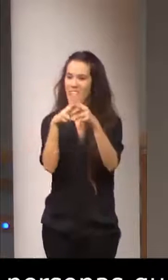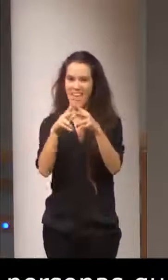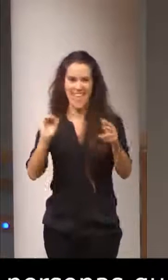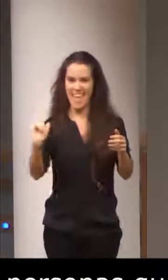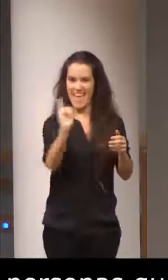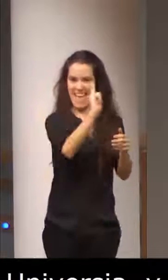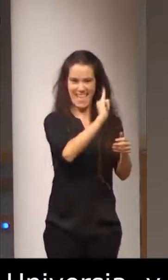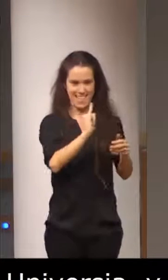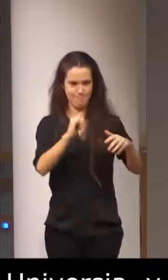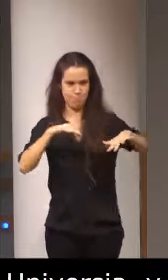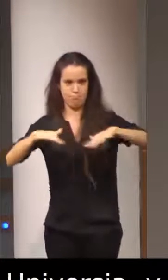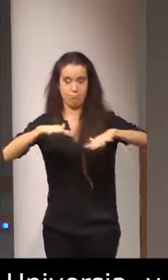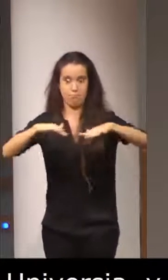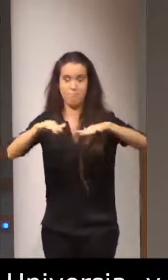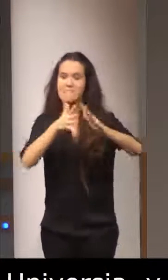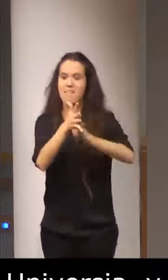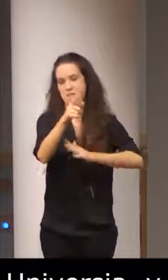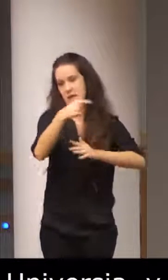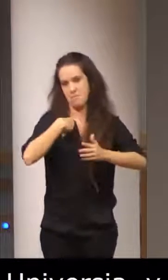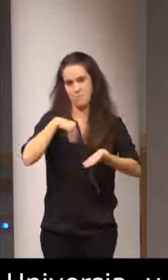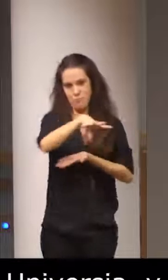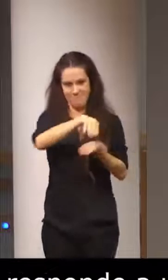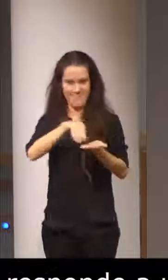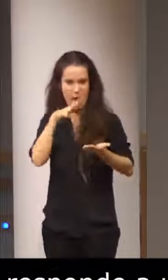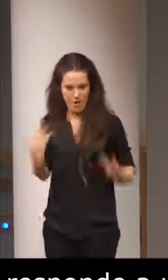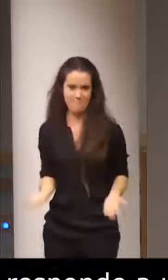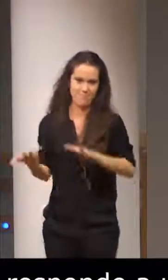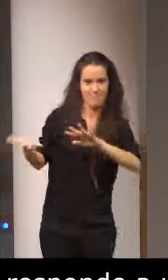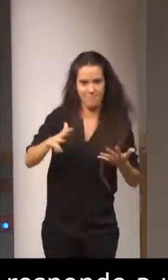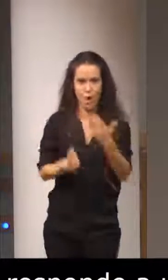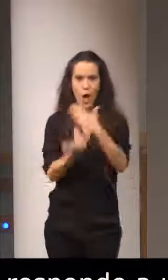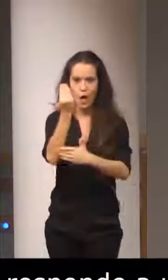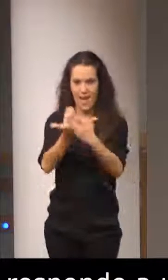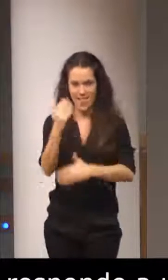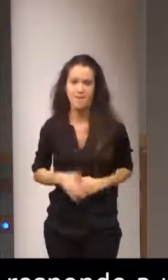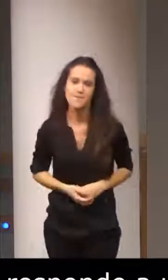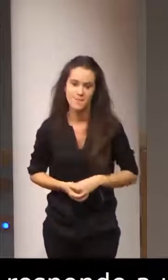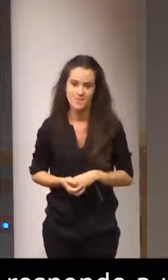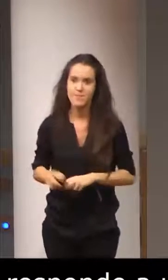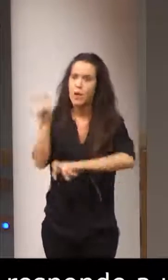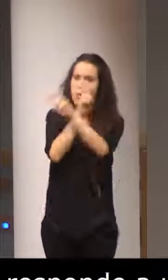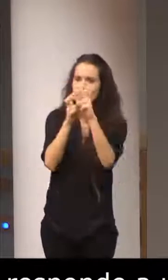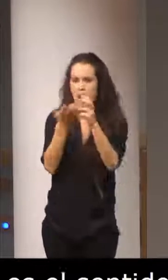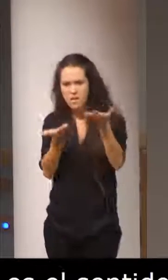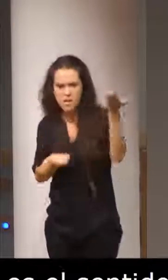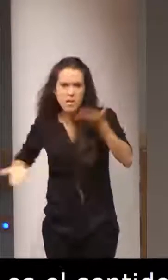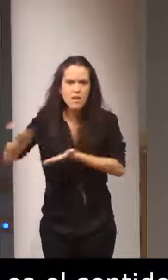bueno ese es el sentido de esta jornada intercambiar analizar las